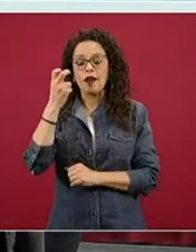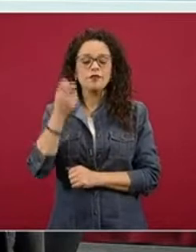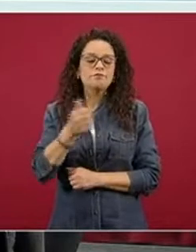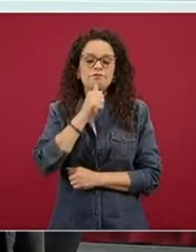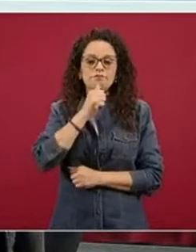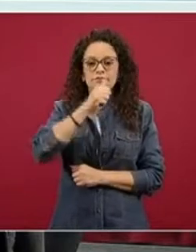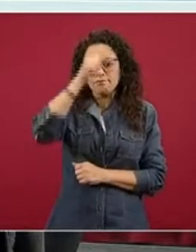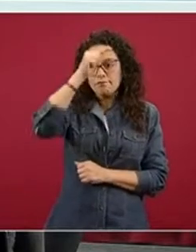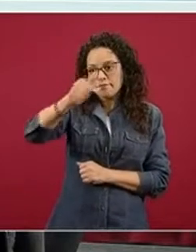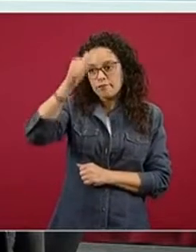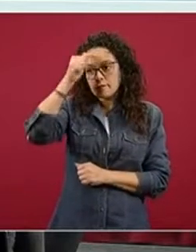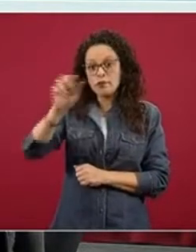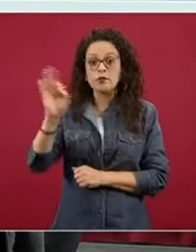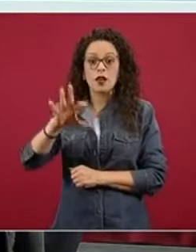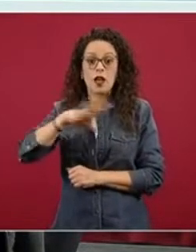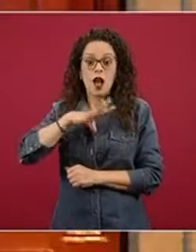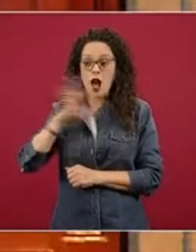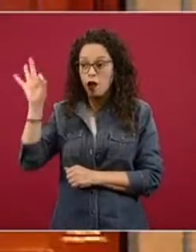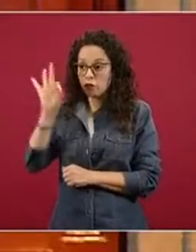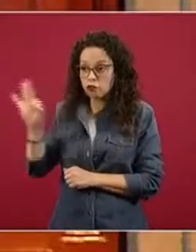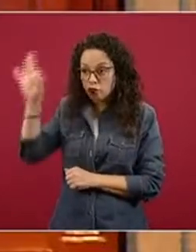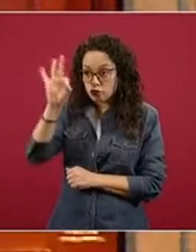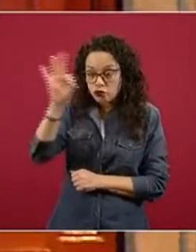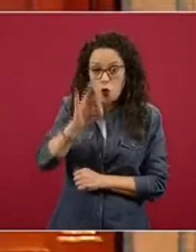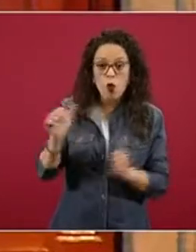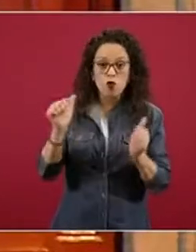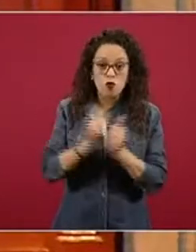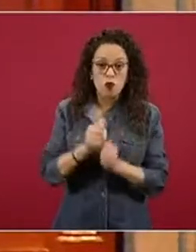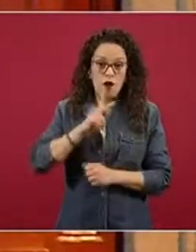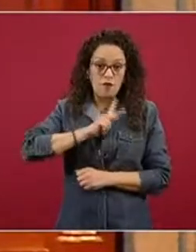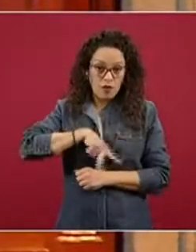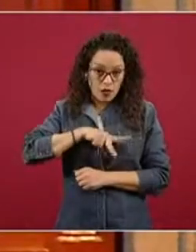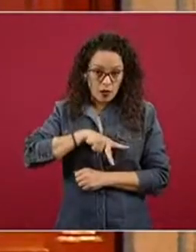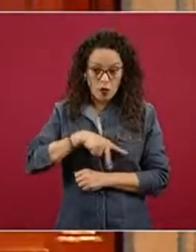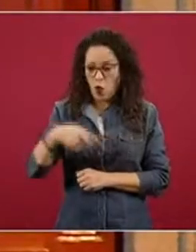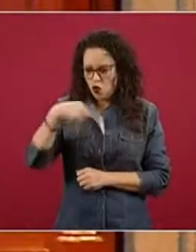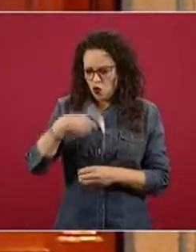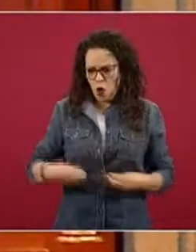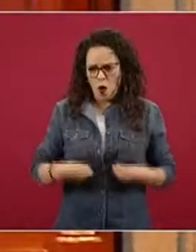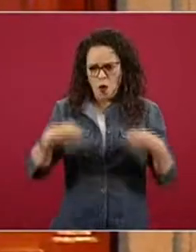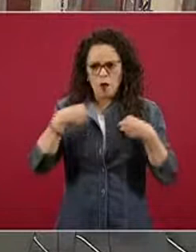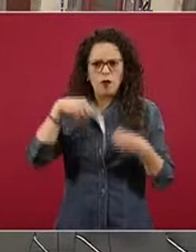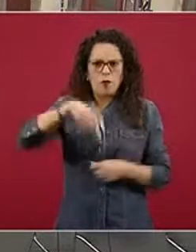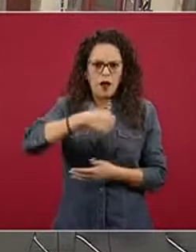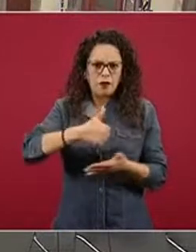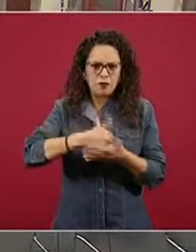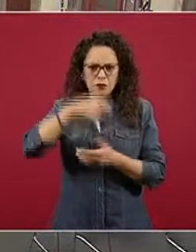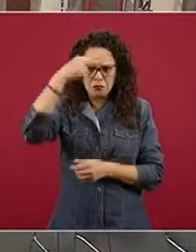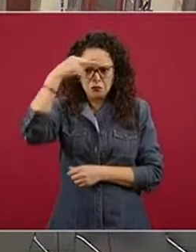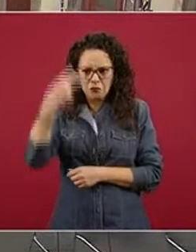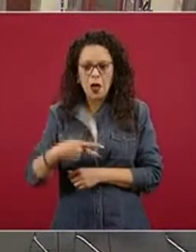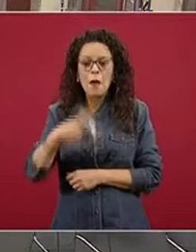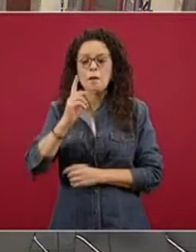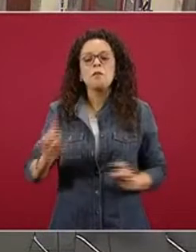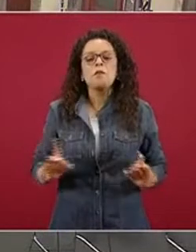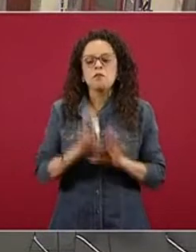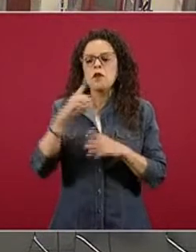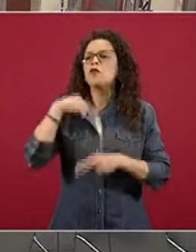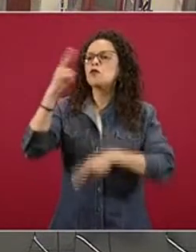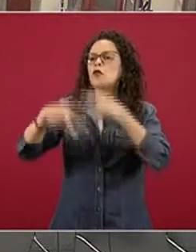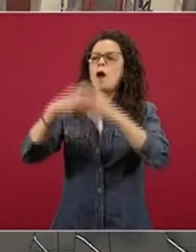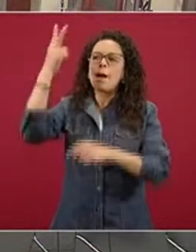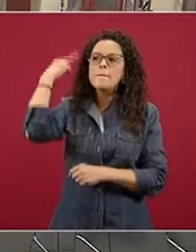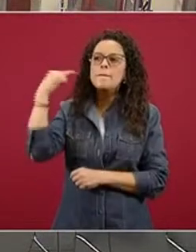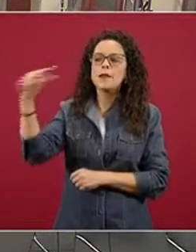que tengan el virus. Sin embargo, yo vivo en la Ciudad de México y yo puedo ir a visitar a un familiar a Sonora o yo puedo